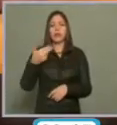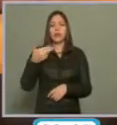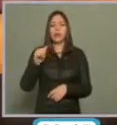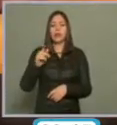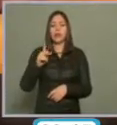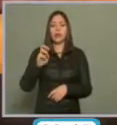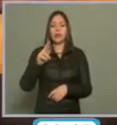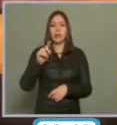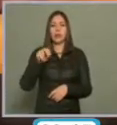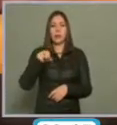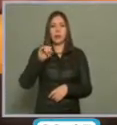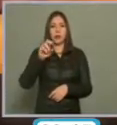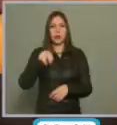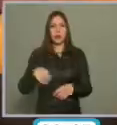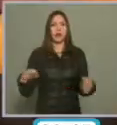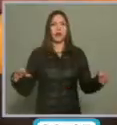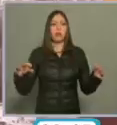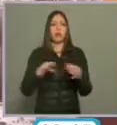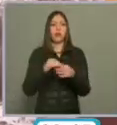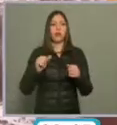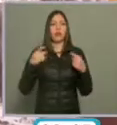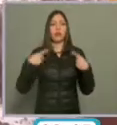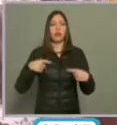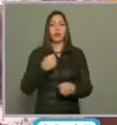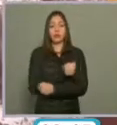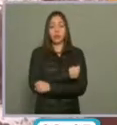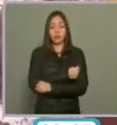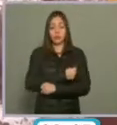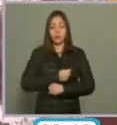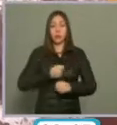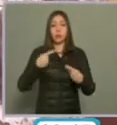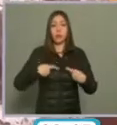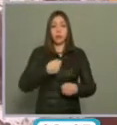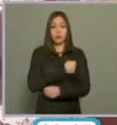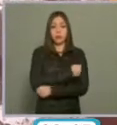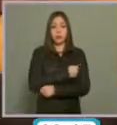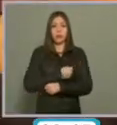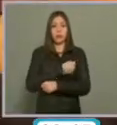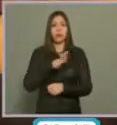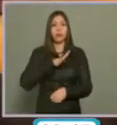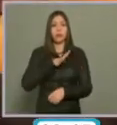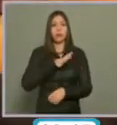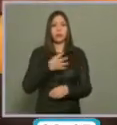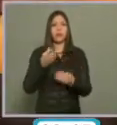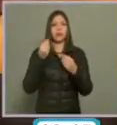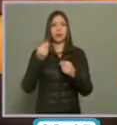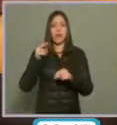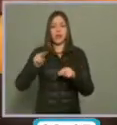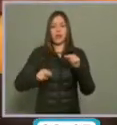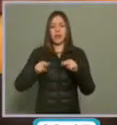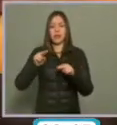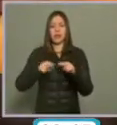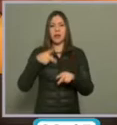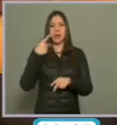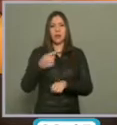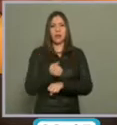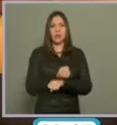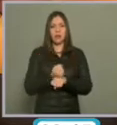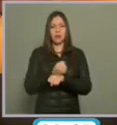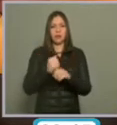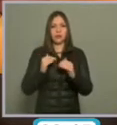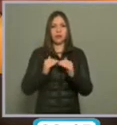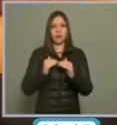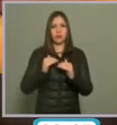obesidad. Uy. Entonces, el paciente obeso tiende a sufrir Híjole, sus sí. niveles de presión De arterial. hipertensión,